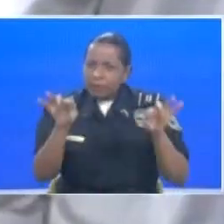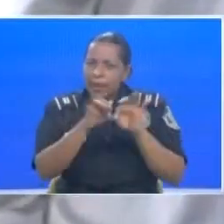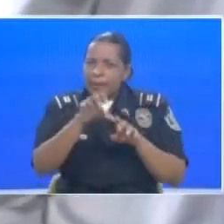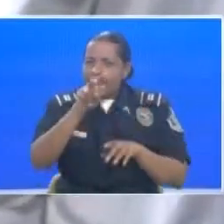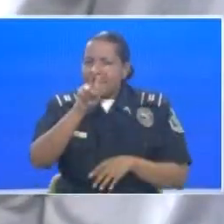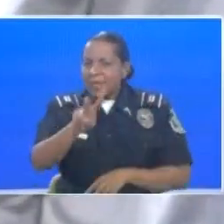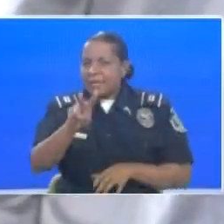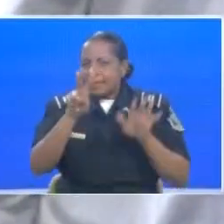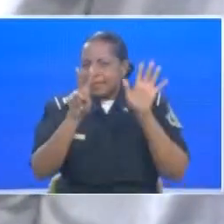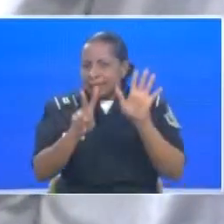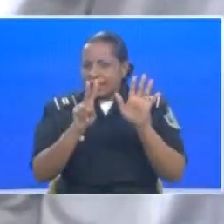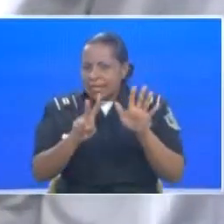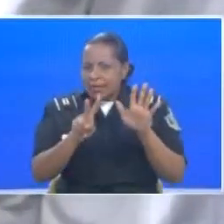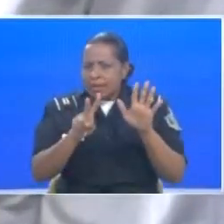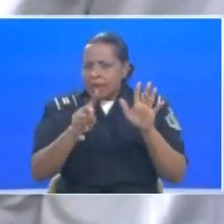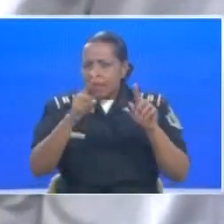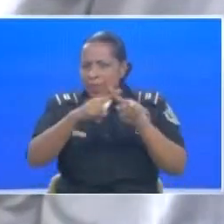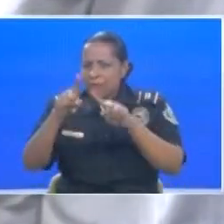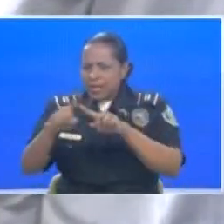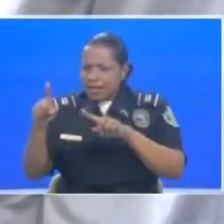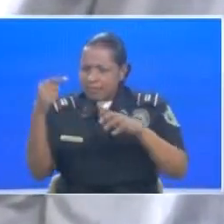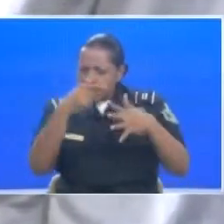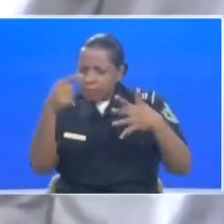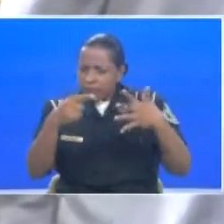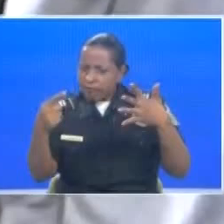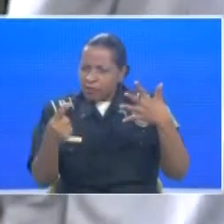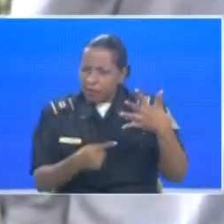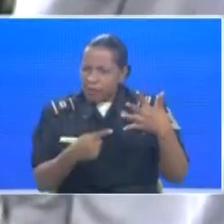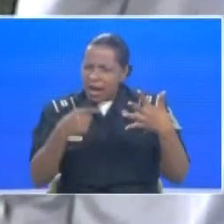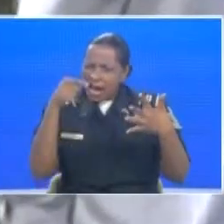27 medidas económicas ya tomadas,